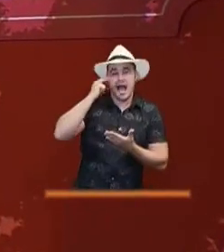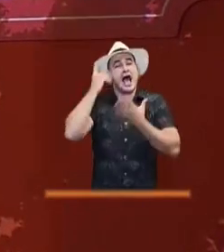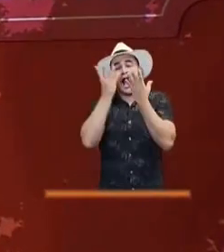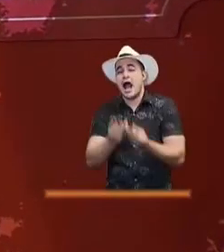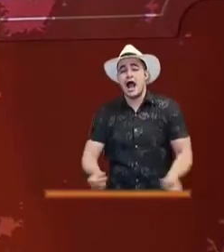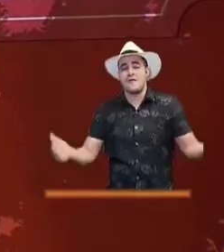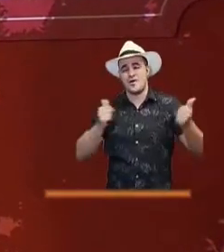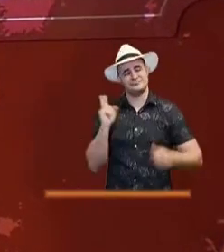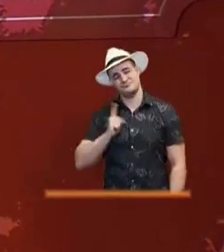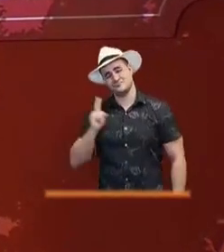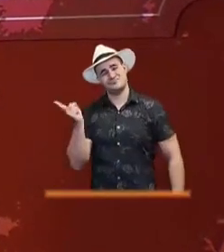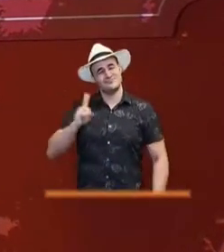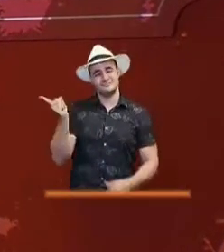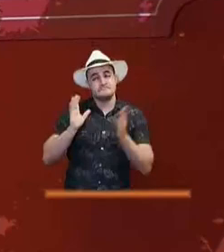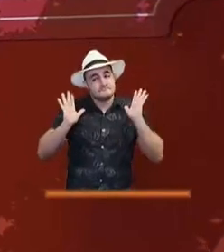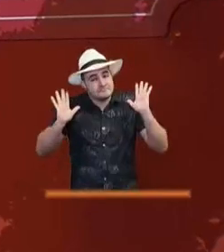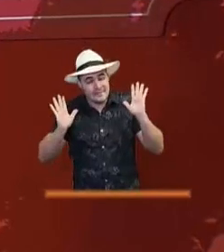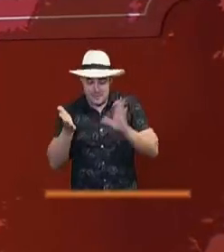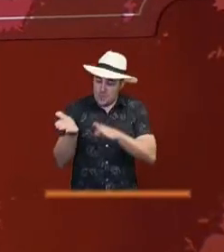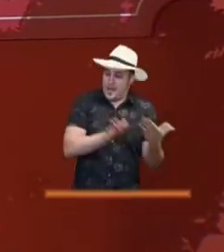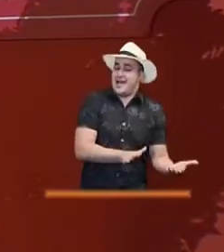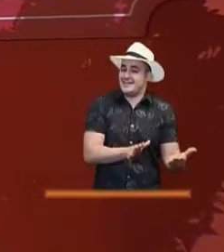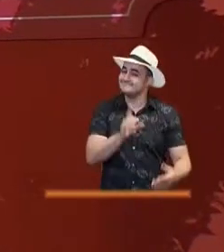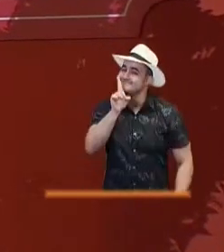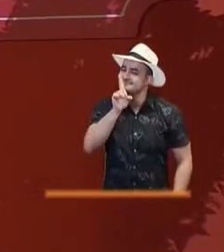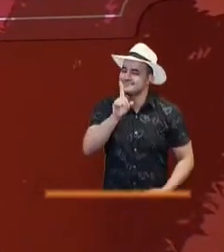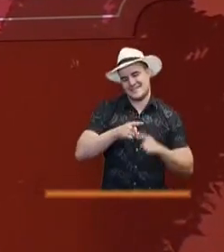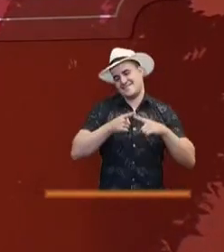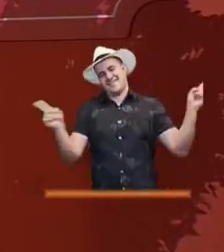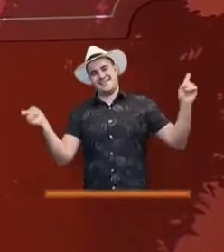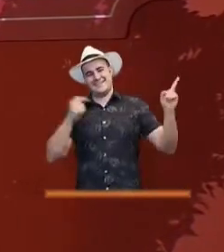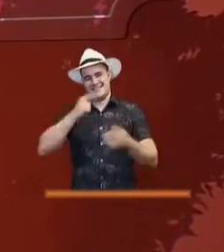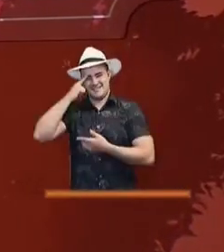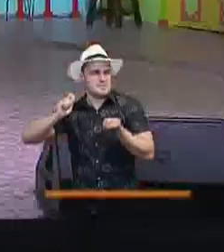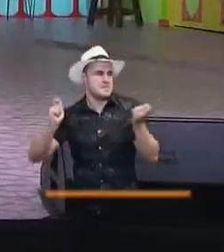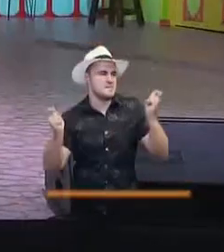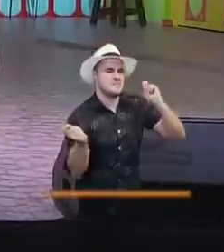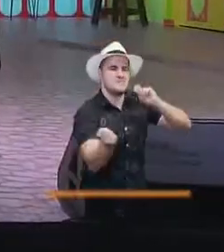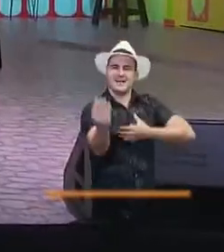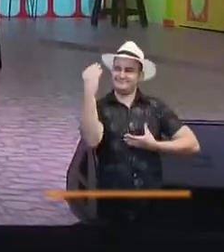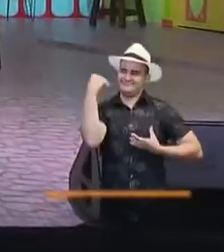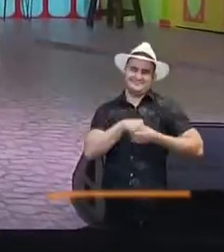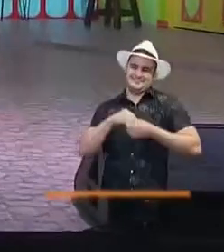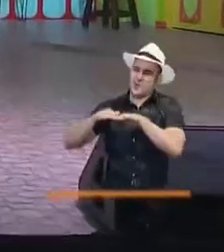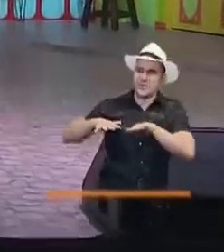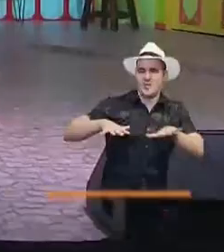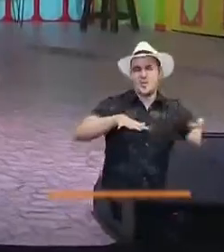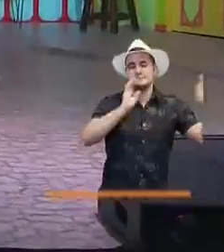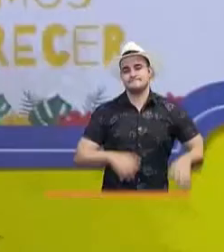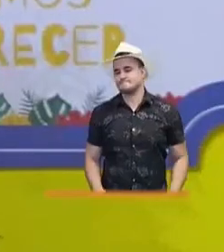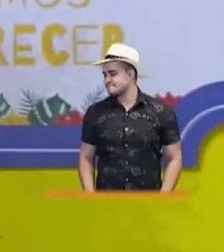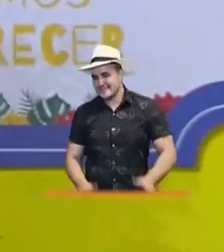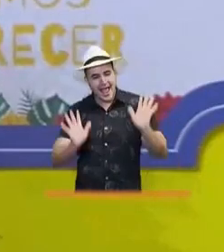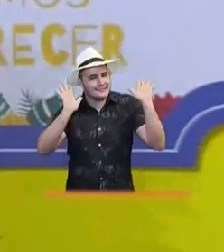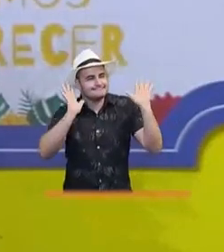corazón que una cosa es morirse y otra es transformación. Ay, sí, dijo